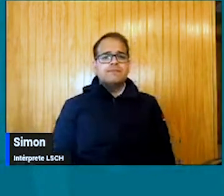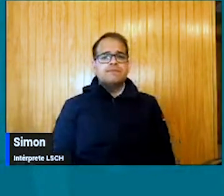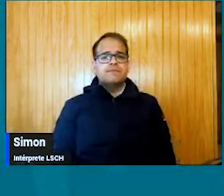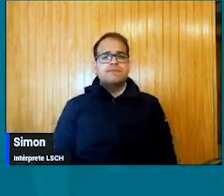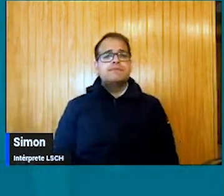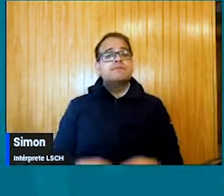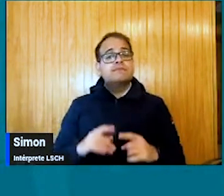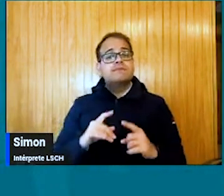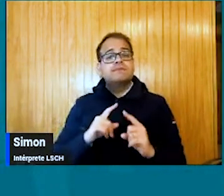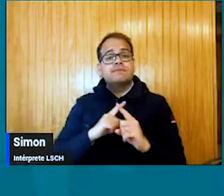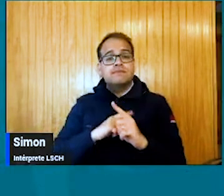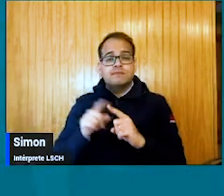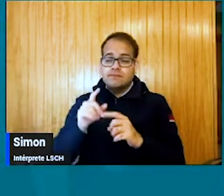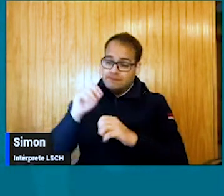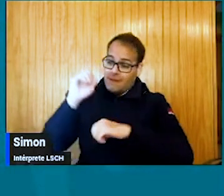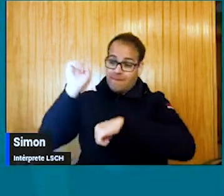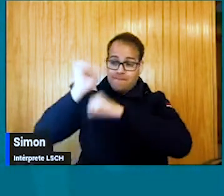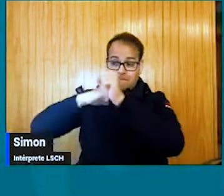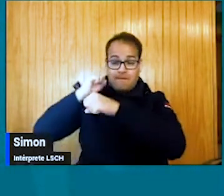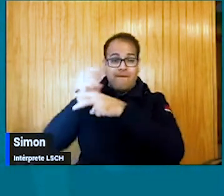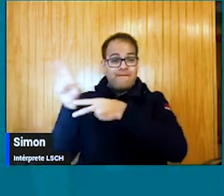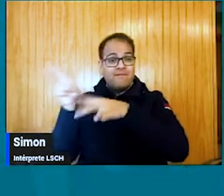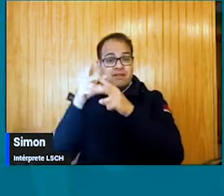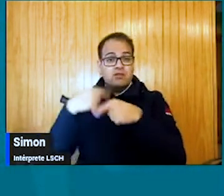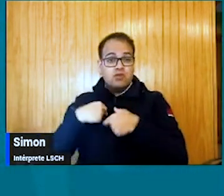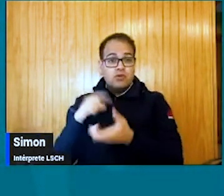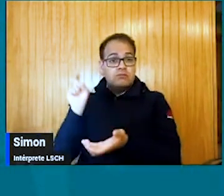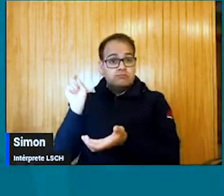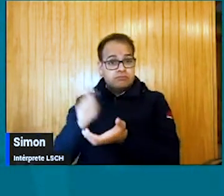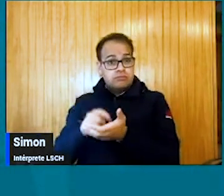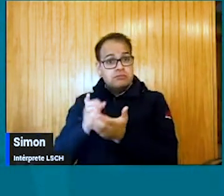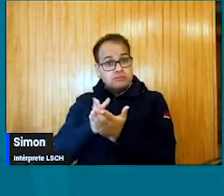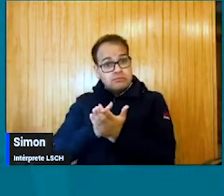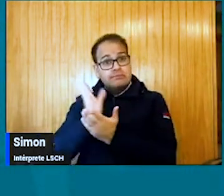Las máquinas de viento, cuando yo las prendo,